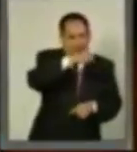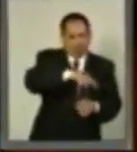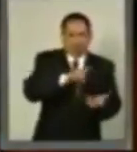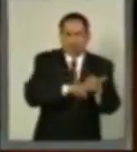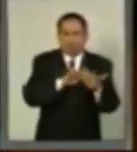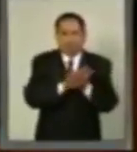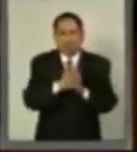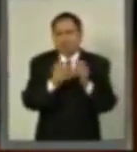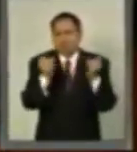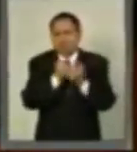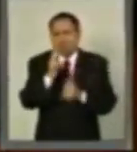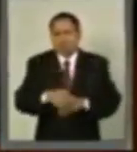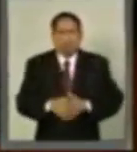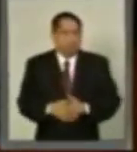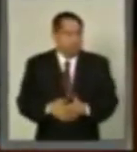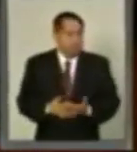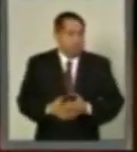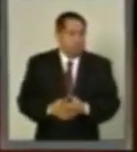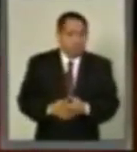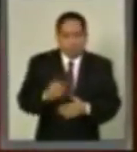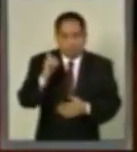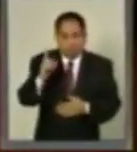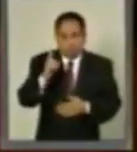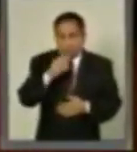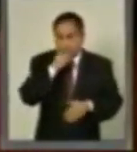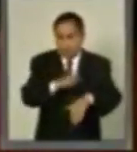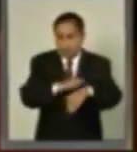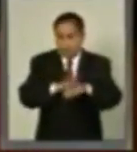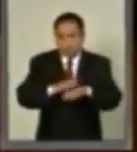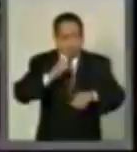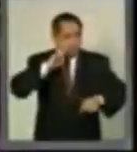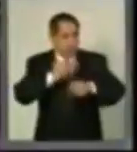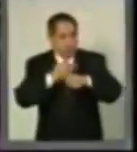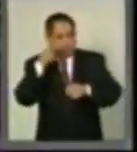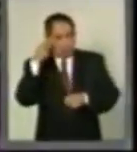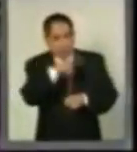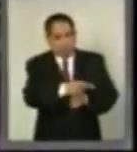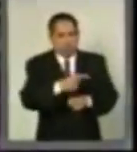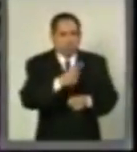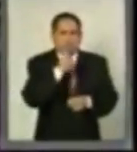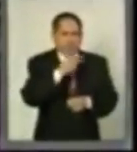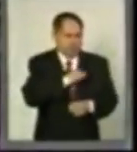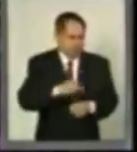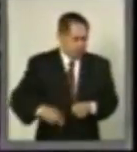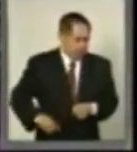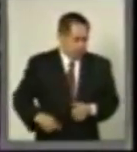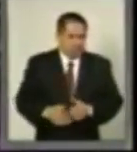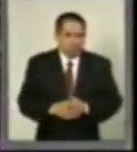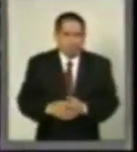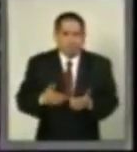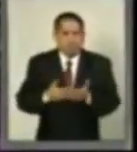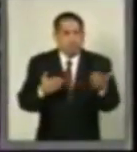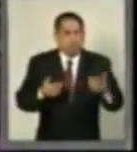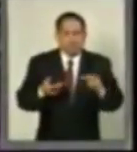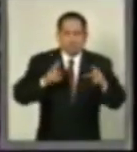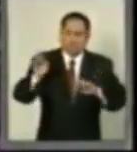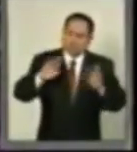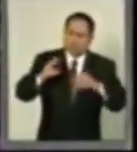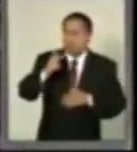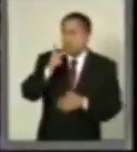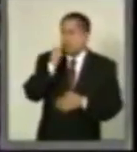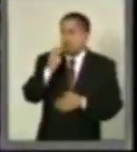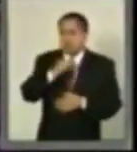delictivos. Primero, señalaron como responsables a las policías municipales. Ahora ya nos dicen que no